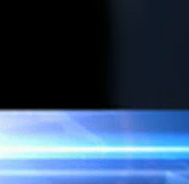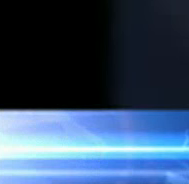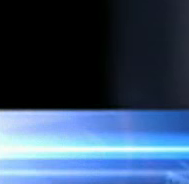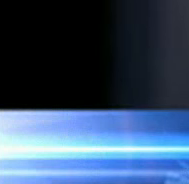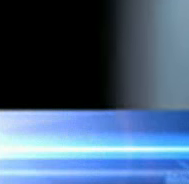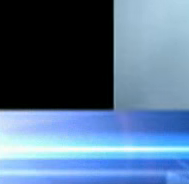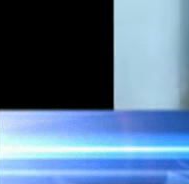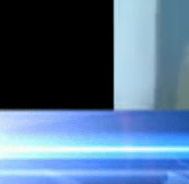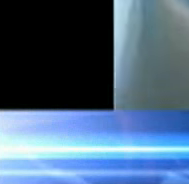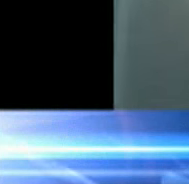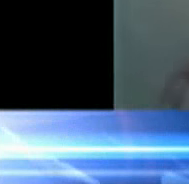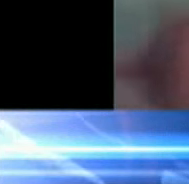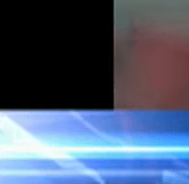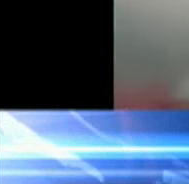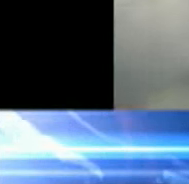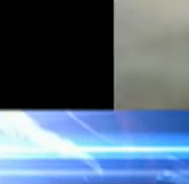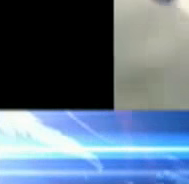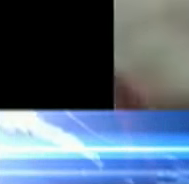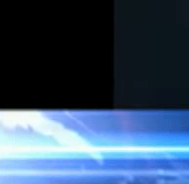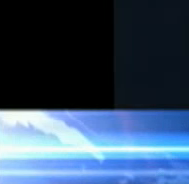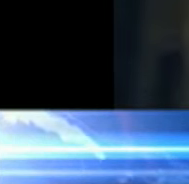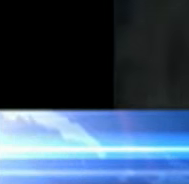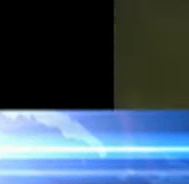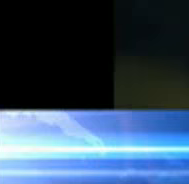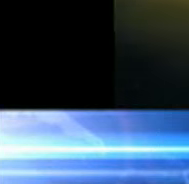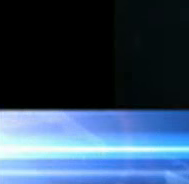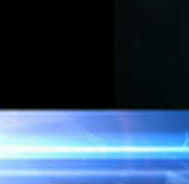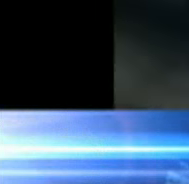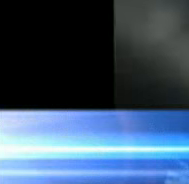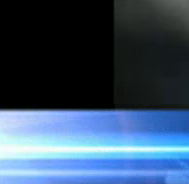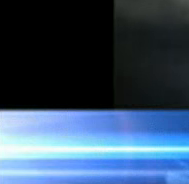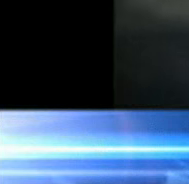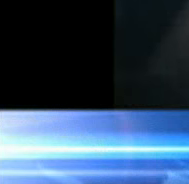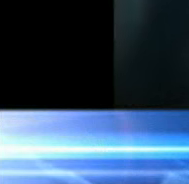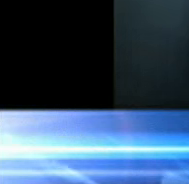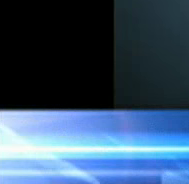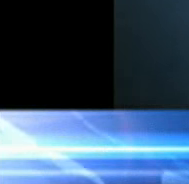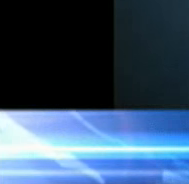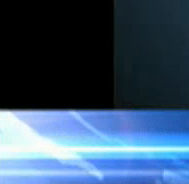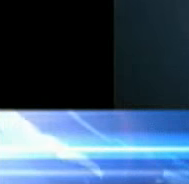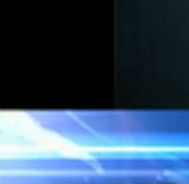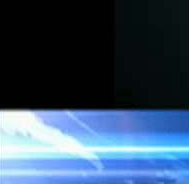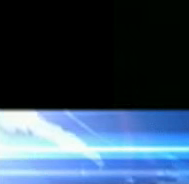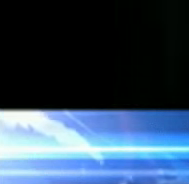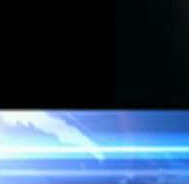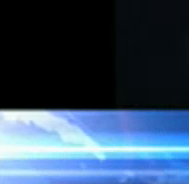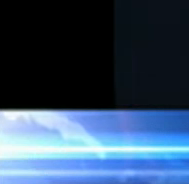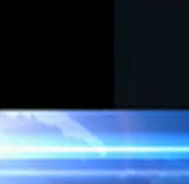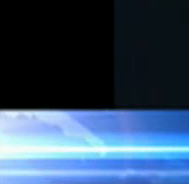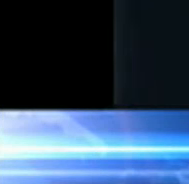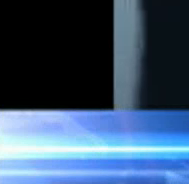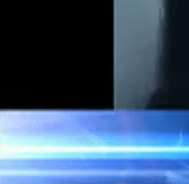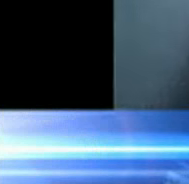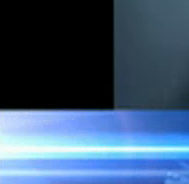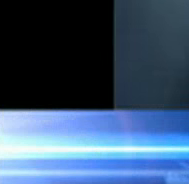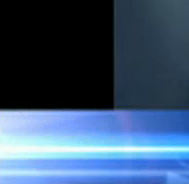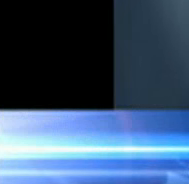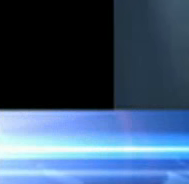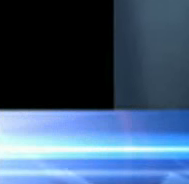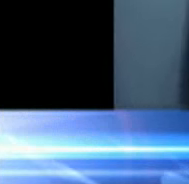Adelante, lo atrapó infraganti. Una mujer con una orden fiscal entró con policías a la habitación de un motel